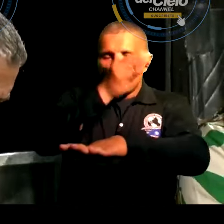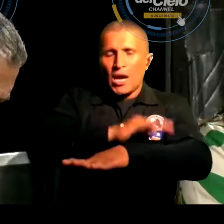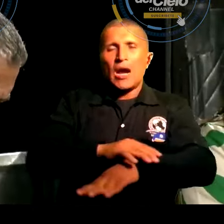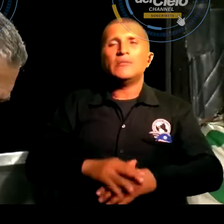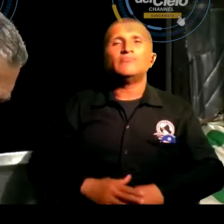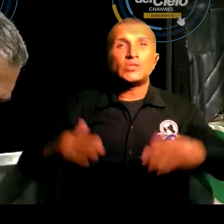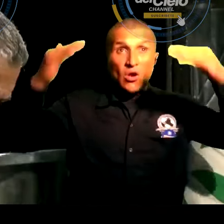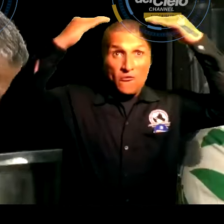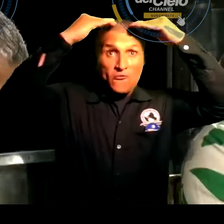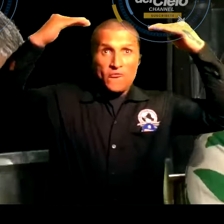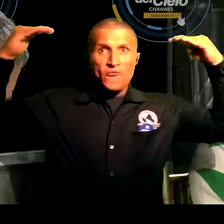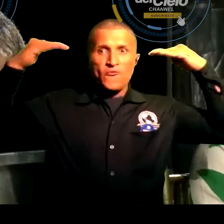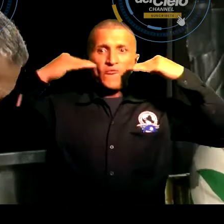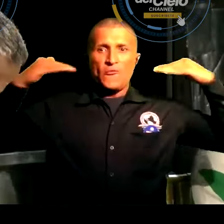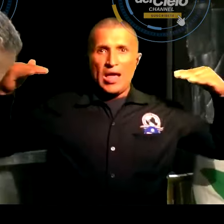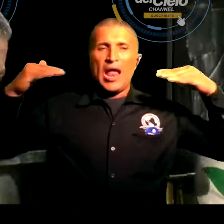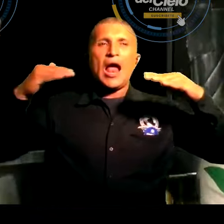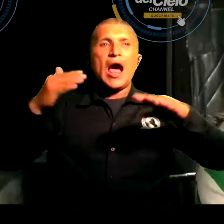romano que